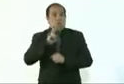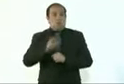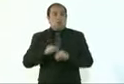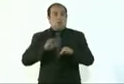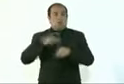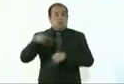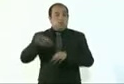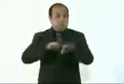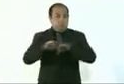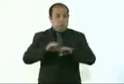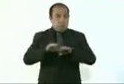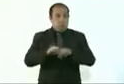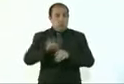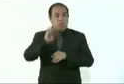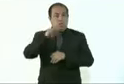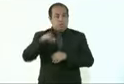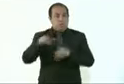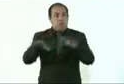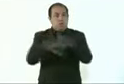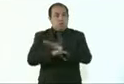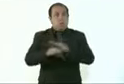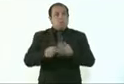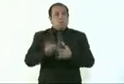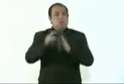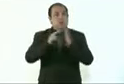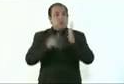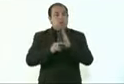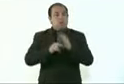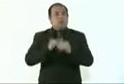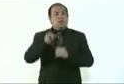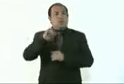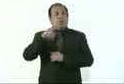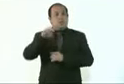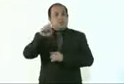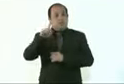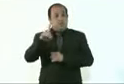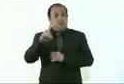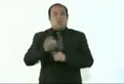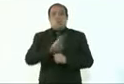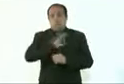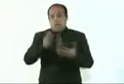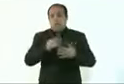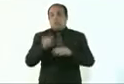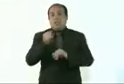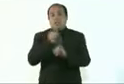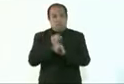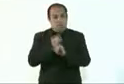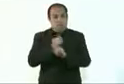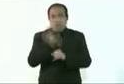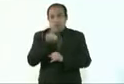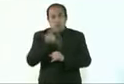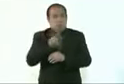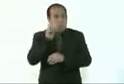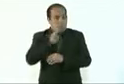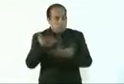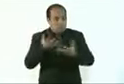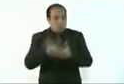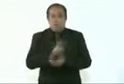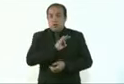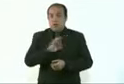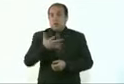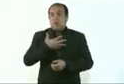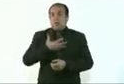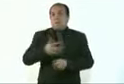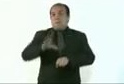cambió las condiciones de incapacidad y ahora se puede hacer de manera electrónica, no se necesita hacer una prueba y se puede tener